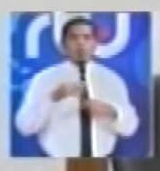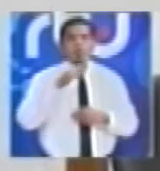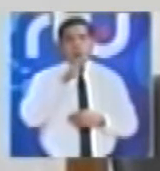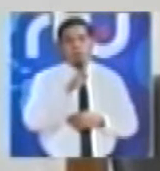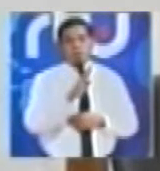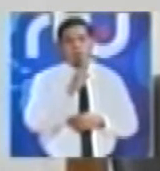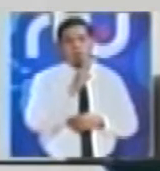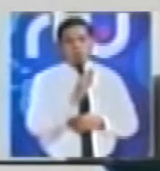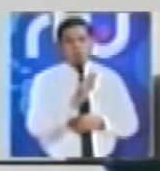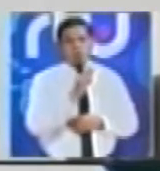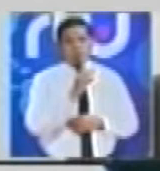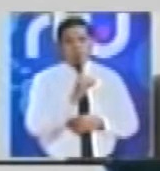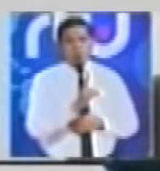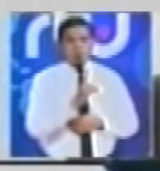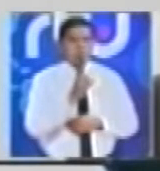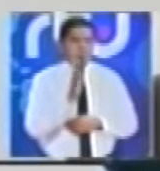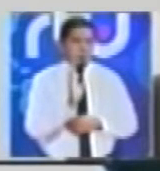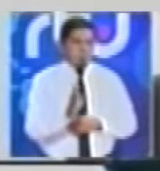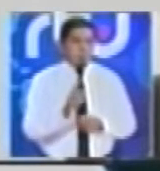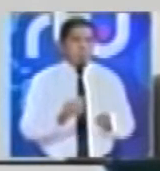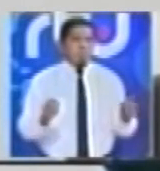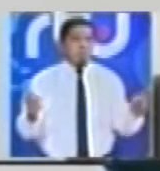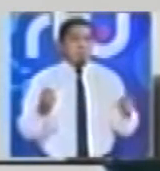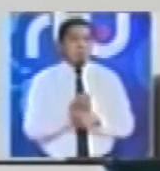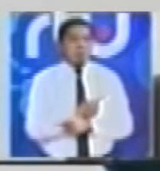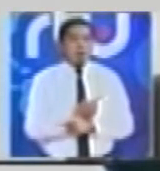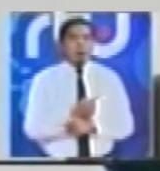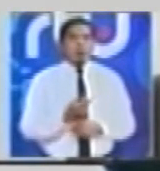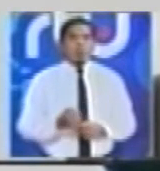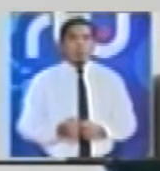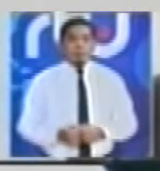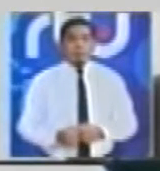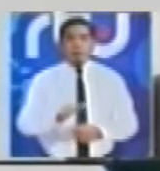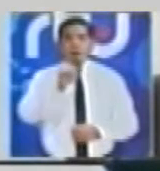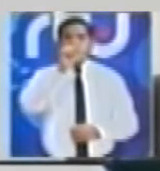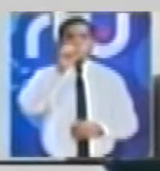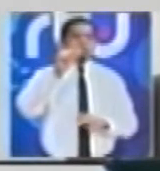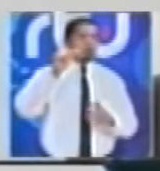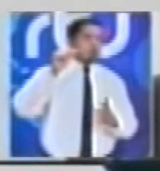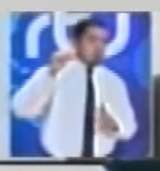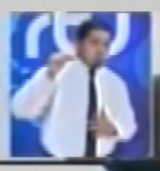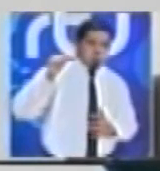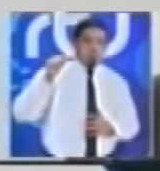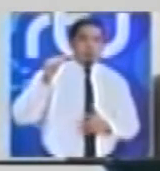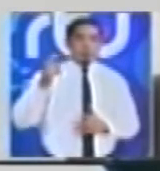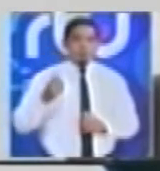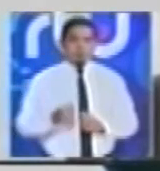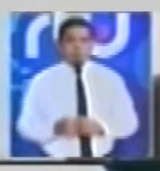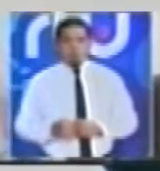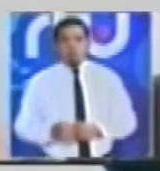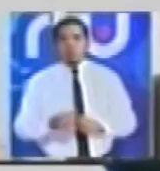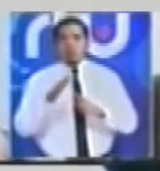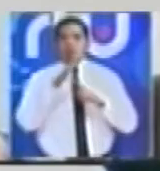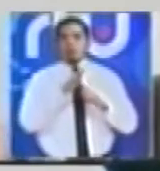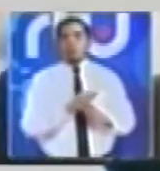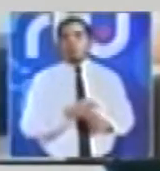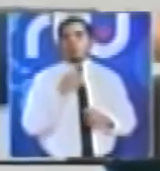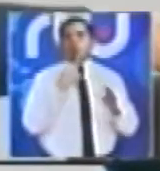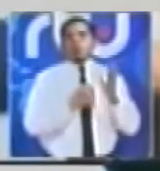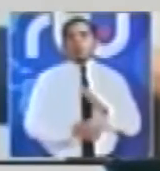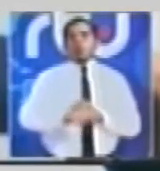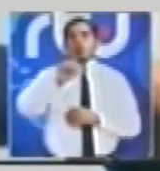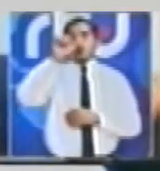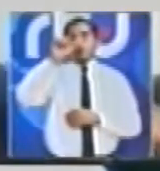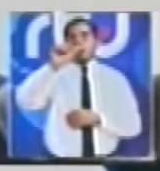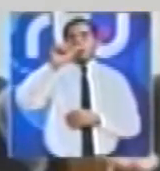la D. Pero además era tan absurdo que se les daba más plata a la A. Entonces el efecto de eso es que la A siempre iba a ser